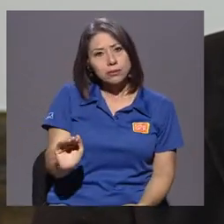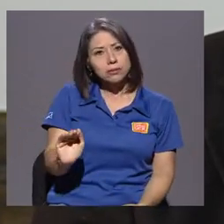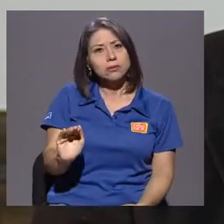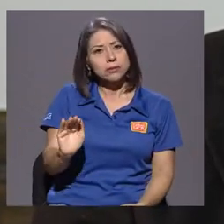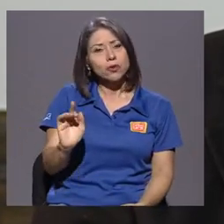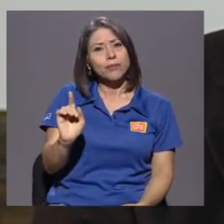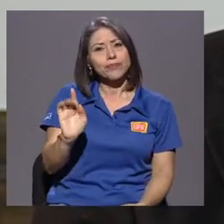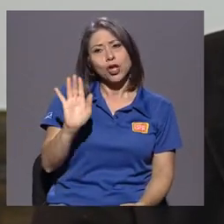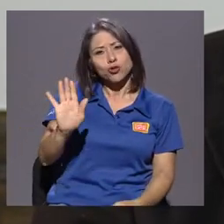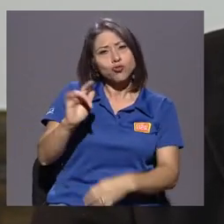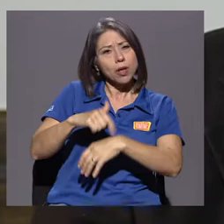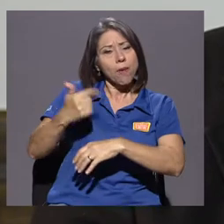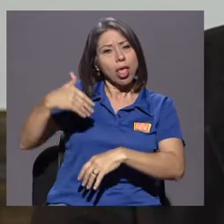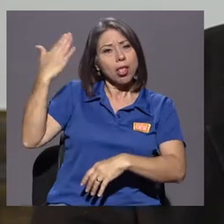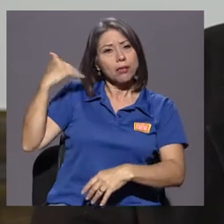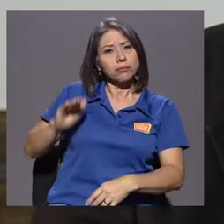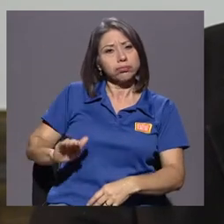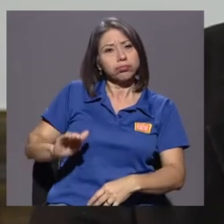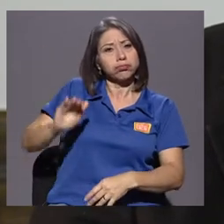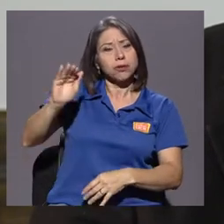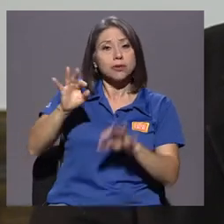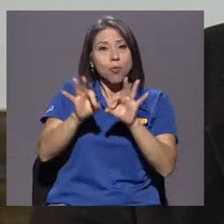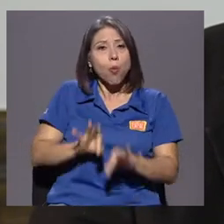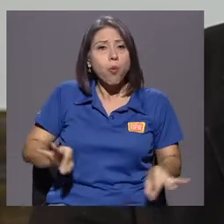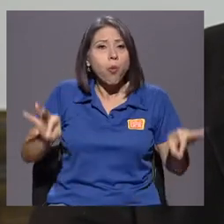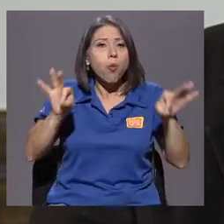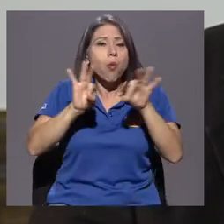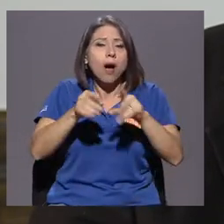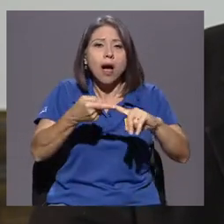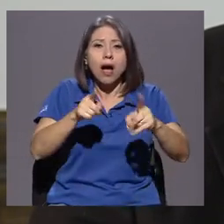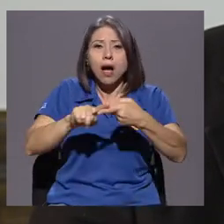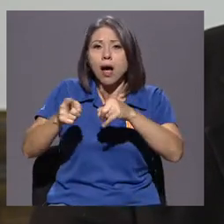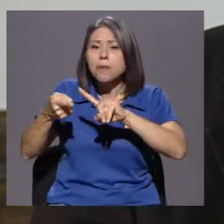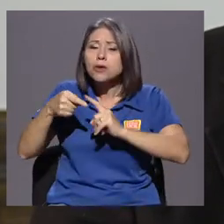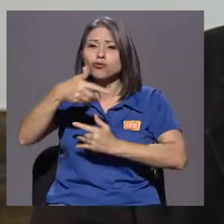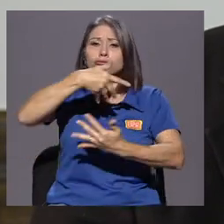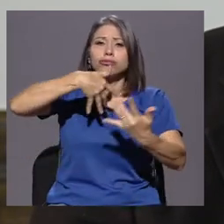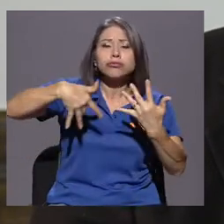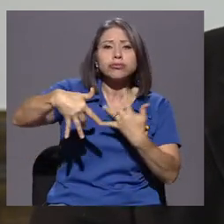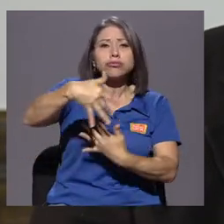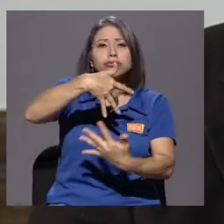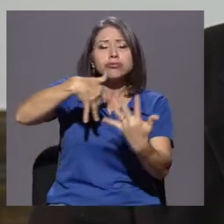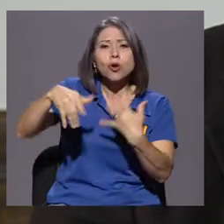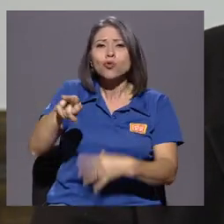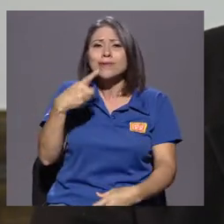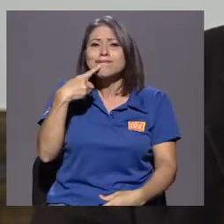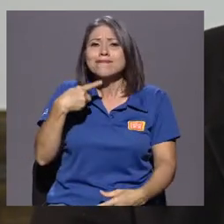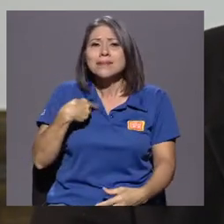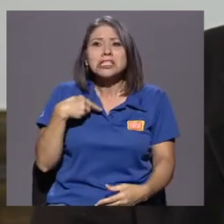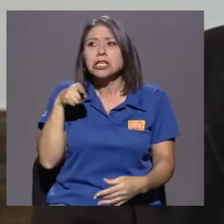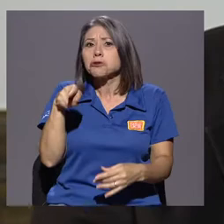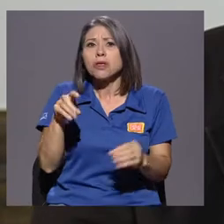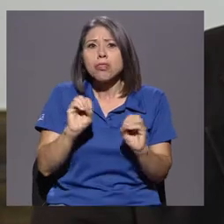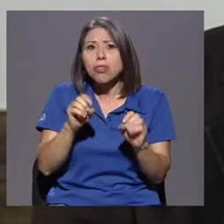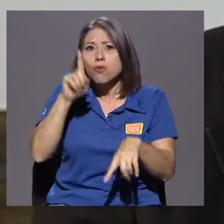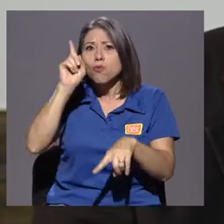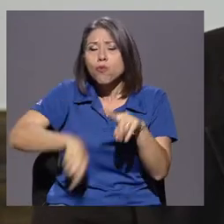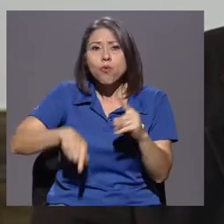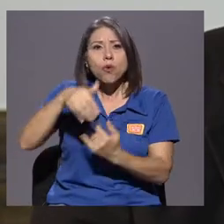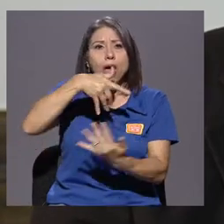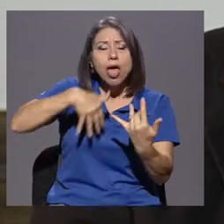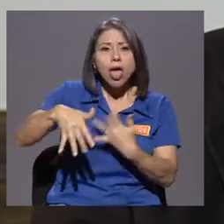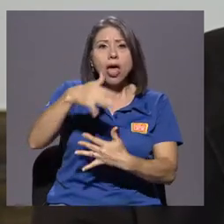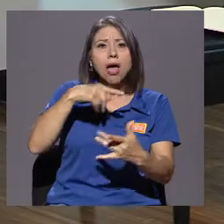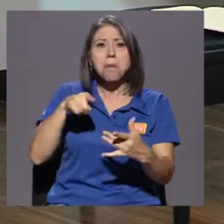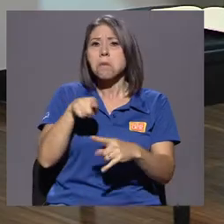momento determinado en su niñez es fundamental tener amigos y hacer cosas con sus amigos y usted me dice que esa privación no fue importante